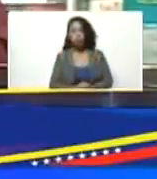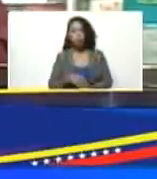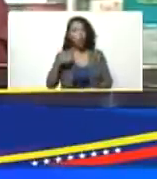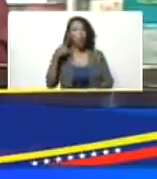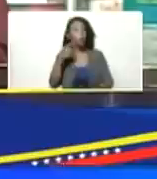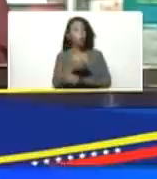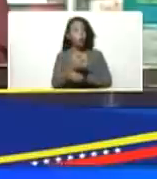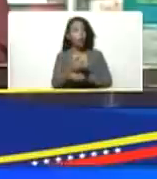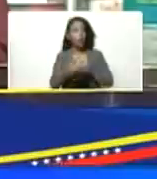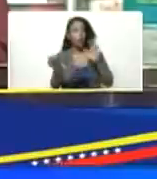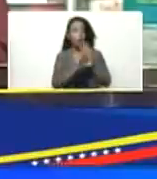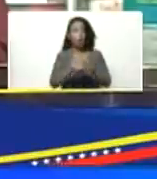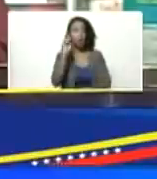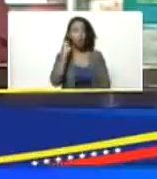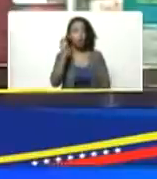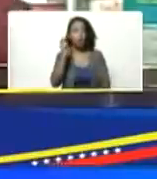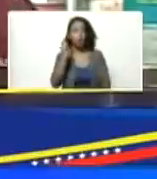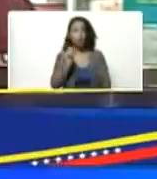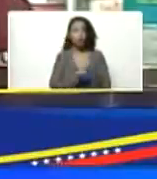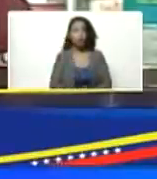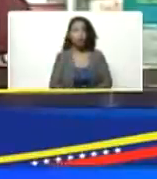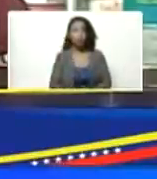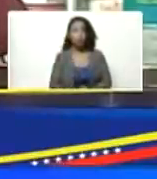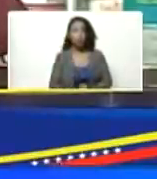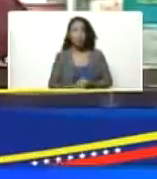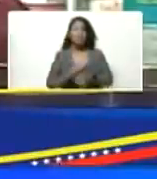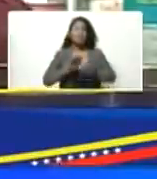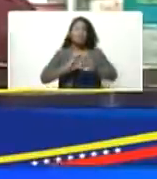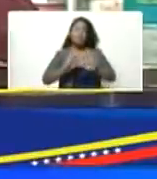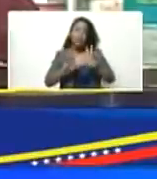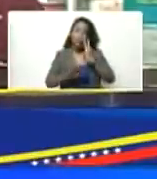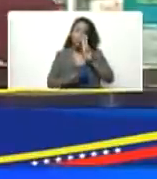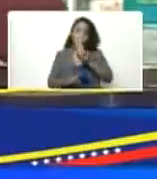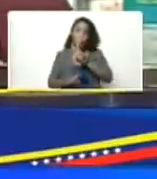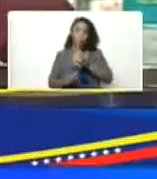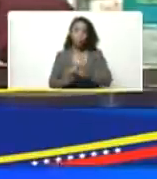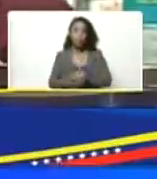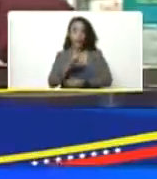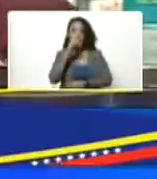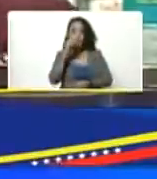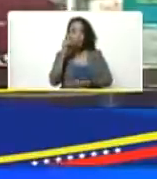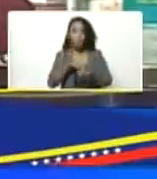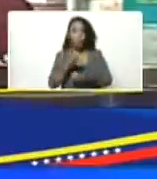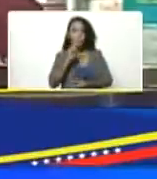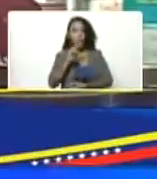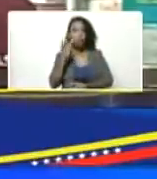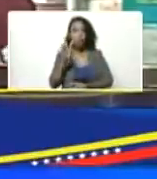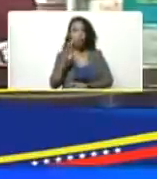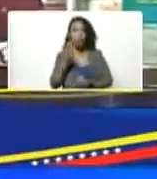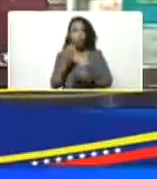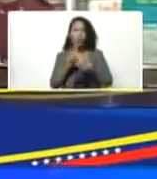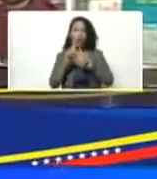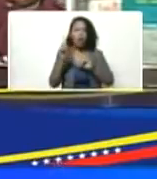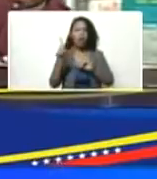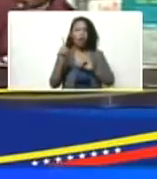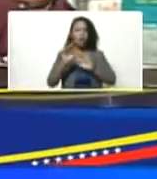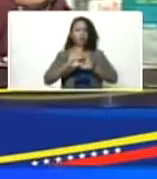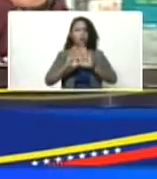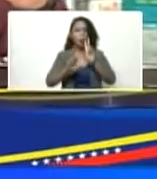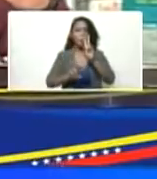Obligatorias y constitucionales. Ya veremos. El año 2024 está muy lejos todavía, ya